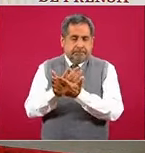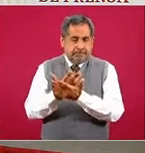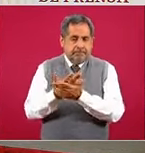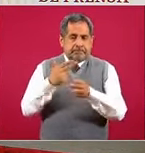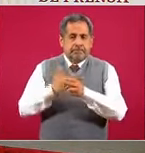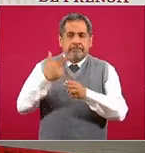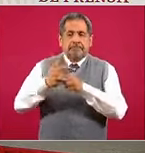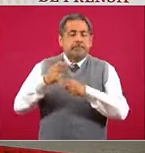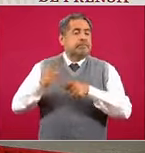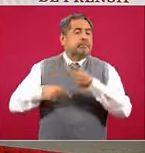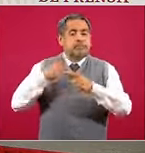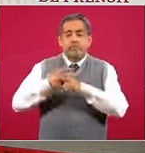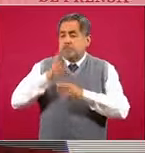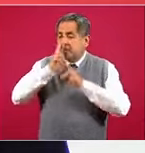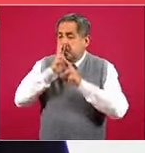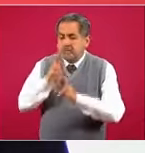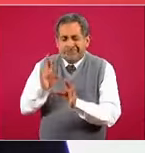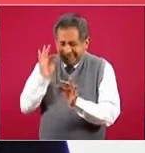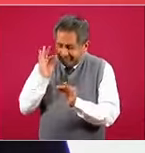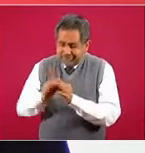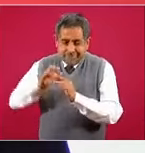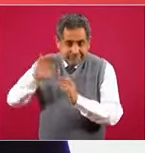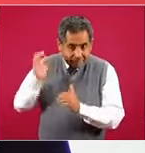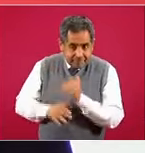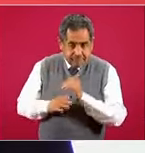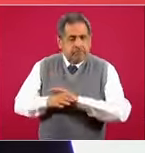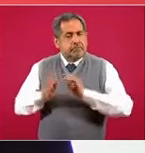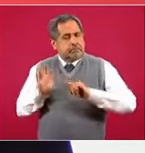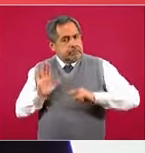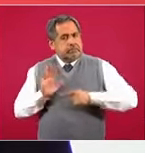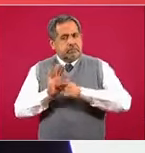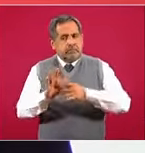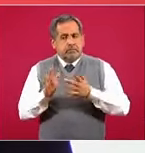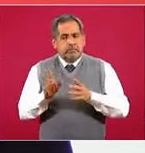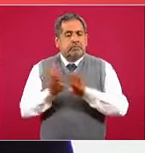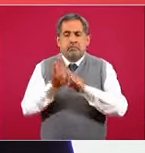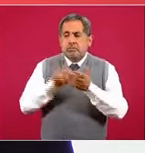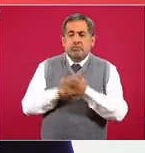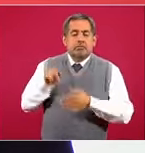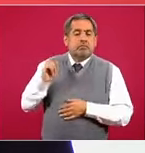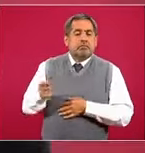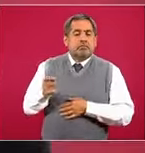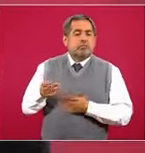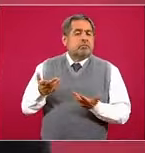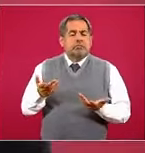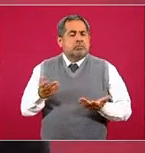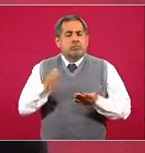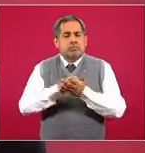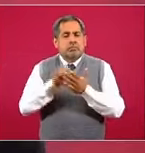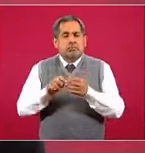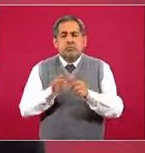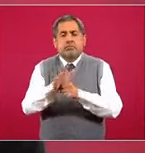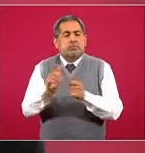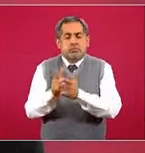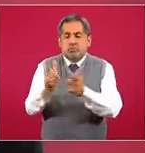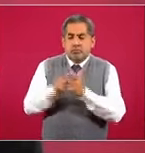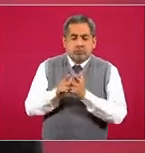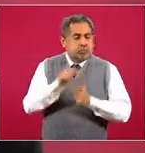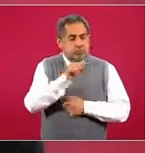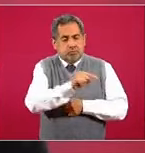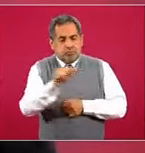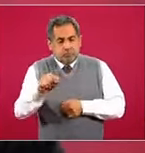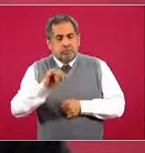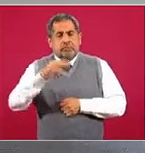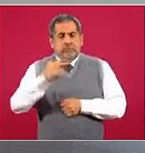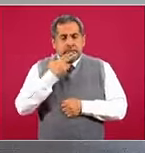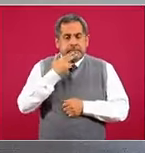los resultados de los ensayos, que esta efectividad en qué, por ejemplo, grupos está